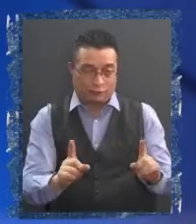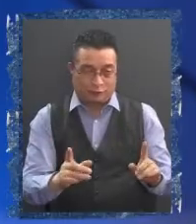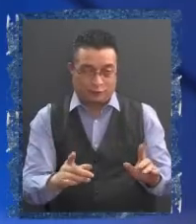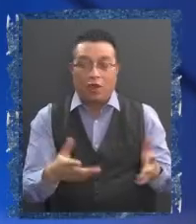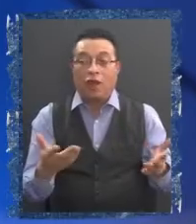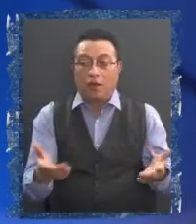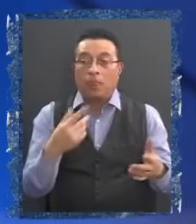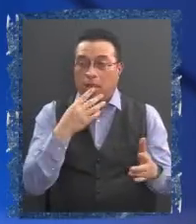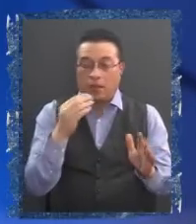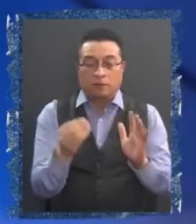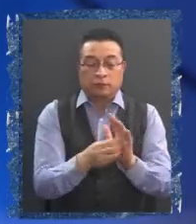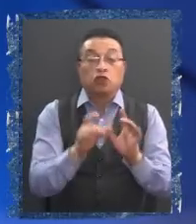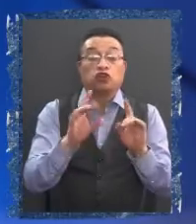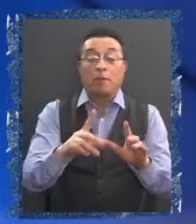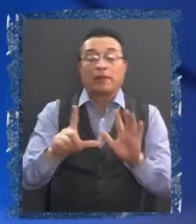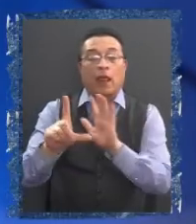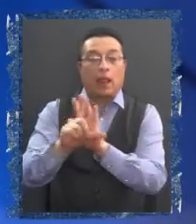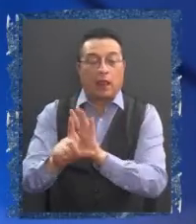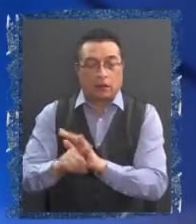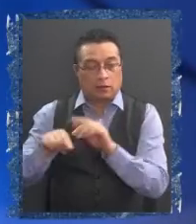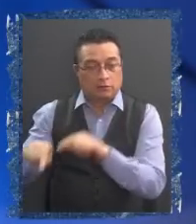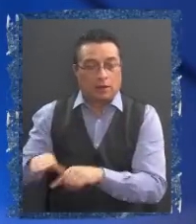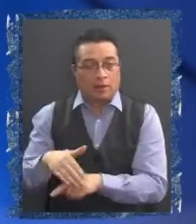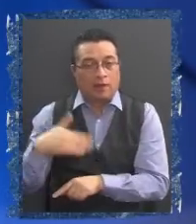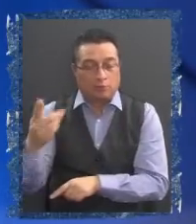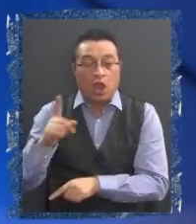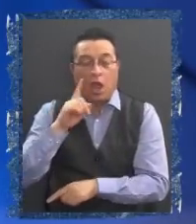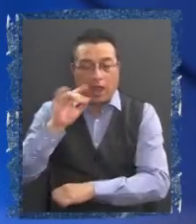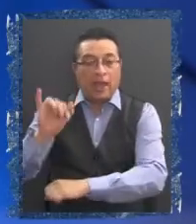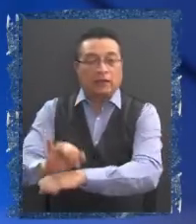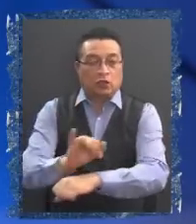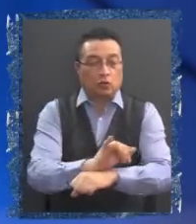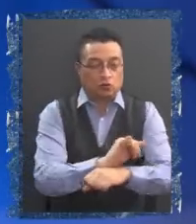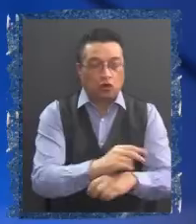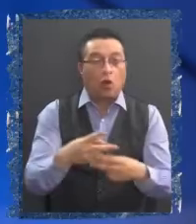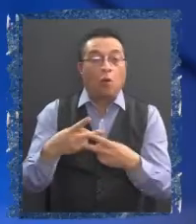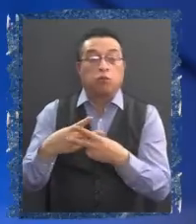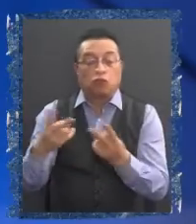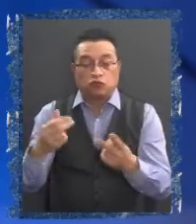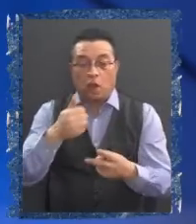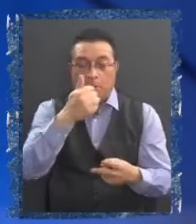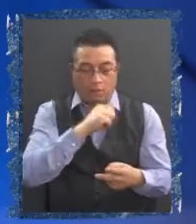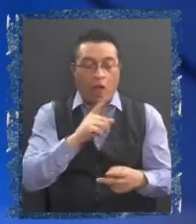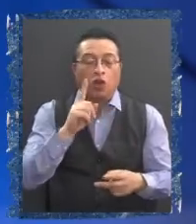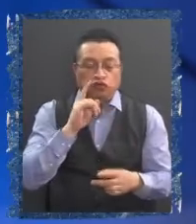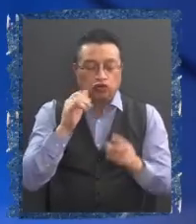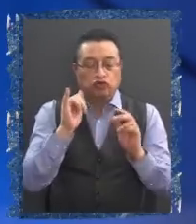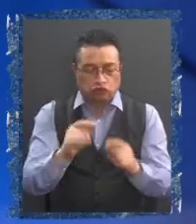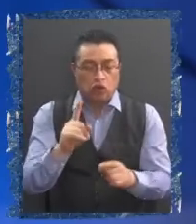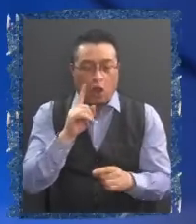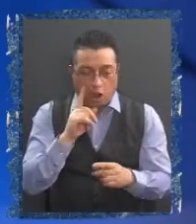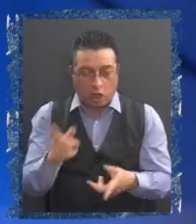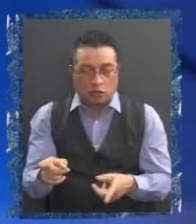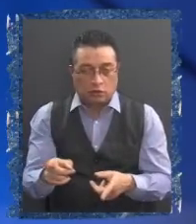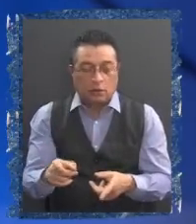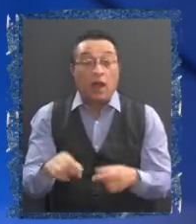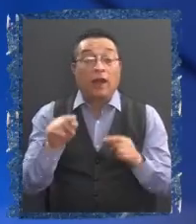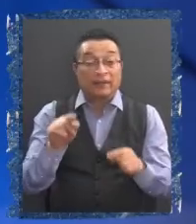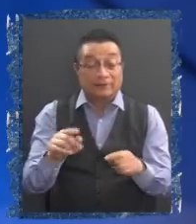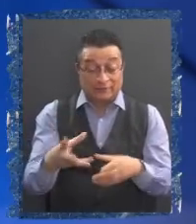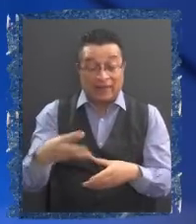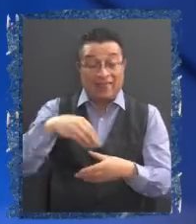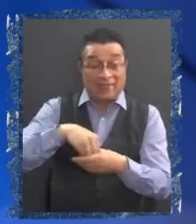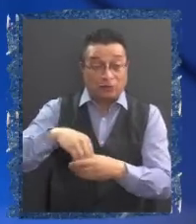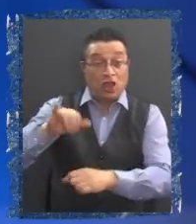efectivamente queda el legislador. Y se reconocen que van a haber instituciones públicas y privadas, de manera general, no solo prestadores. Y ahí dentro de las